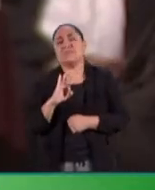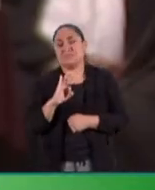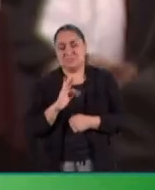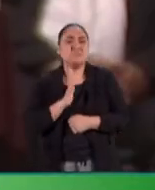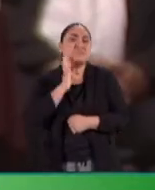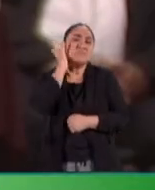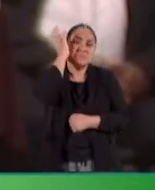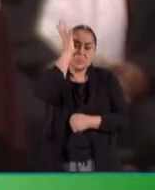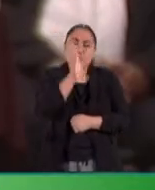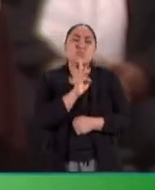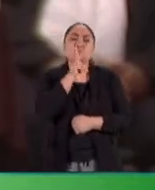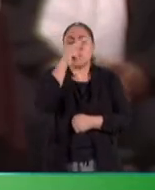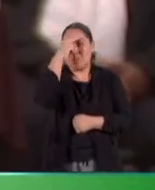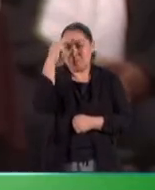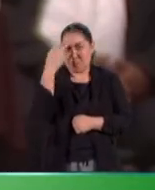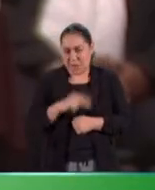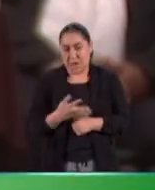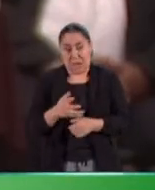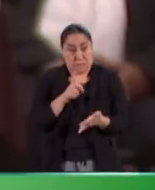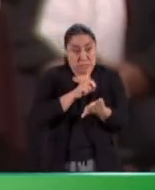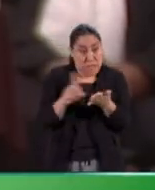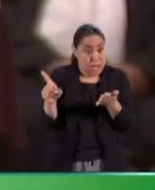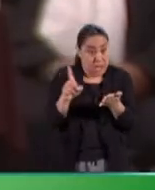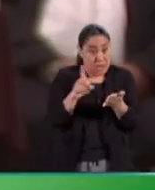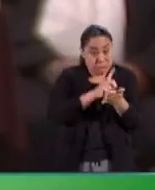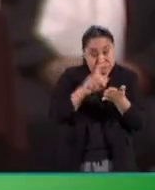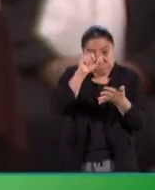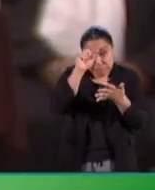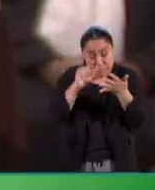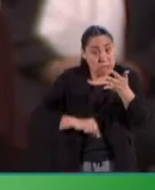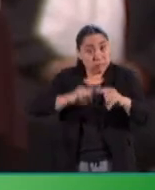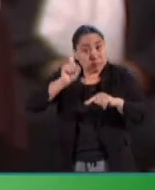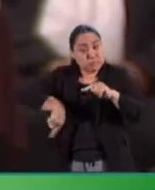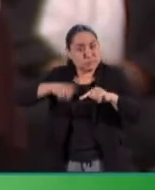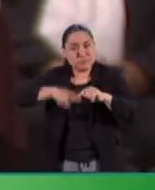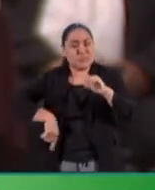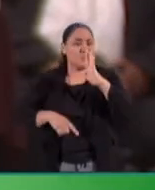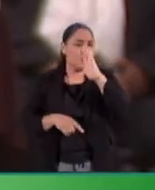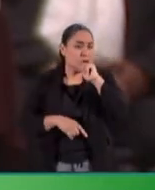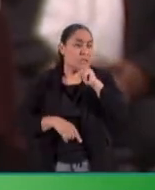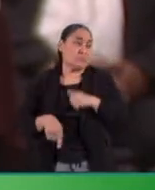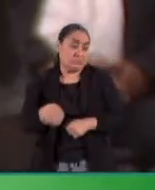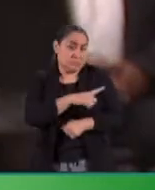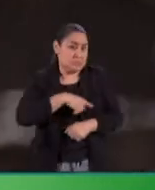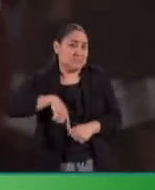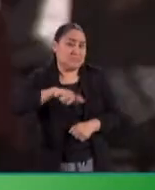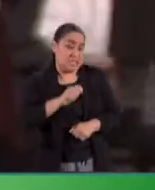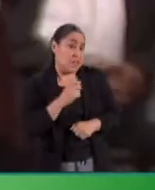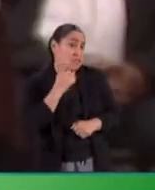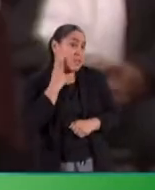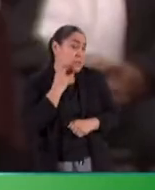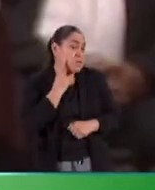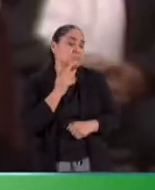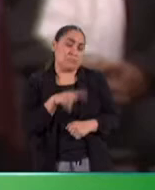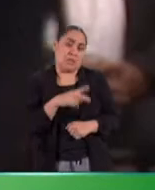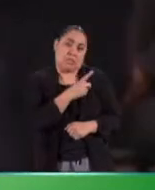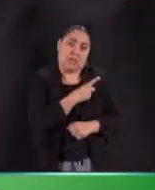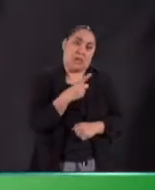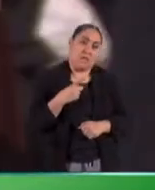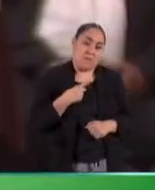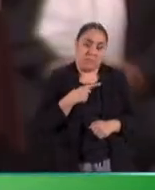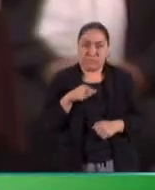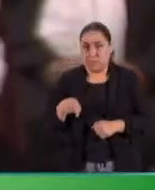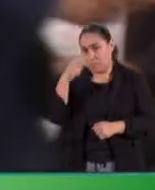mejor que los derechos no se pueden echar para atrás y que como legisladoras y legisladores le debemos a